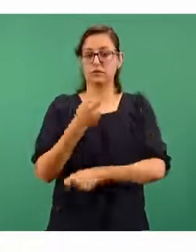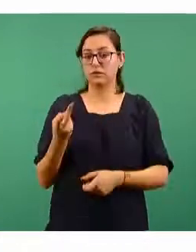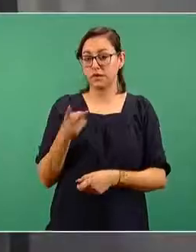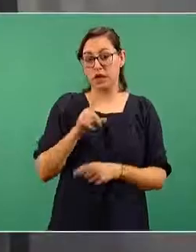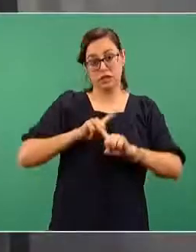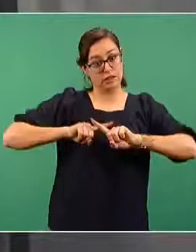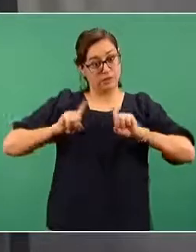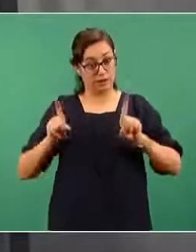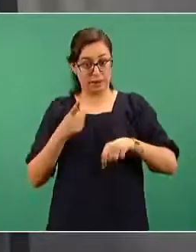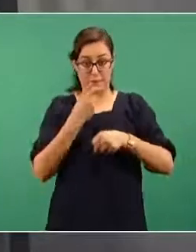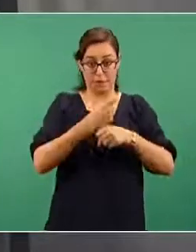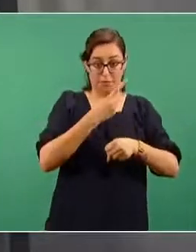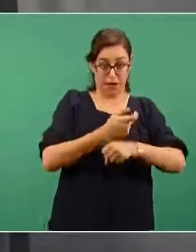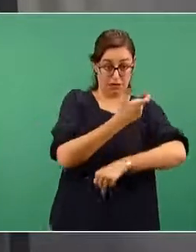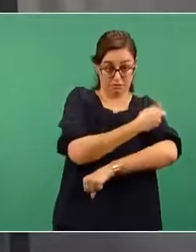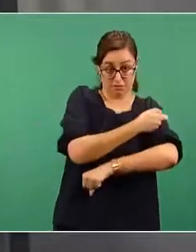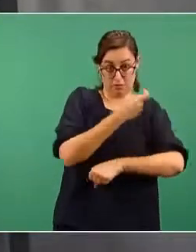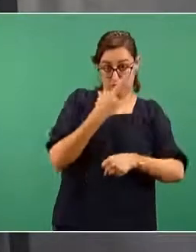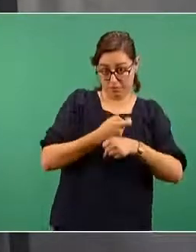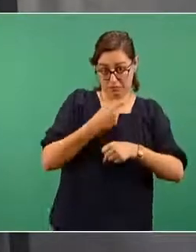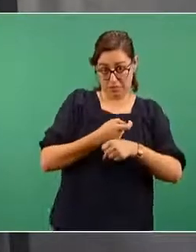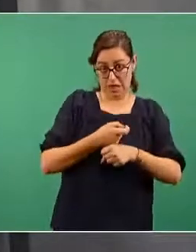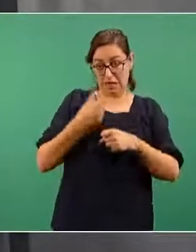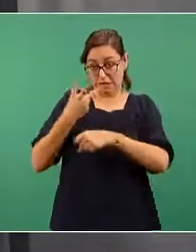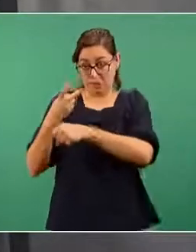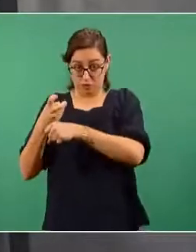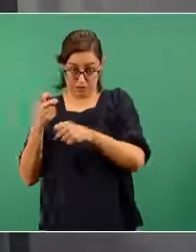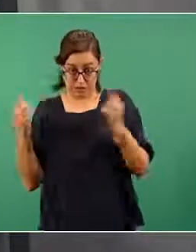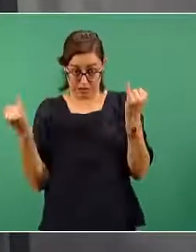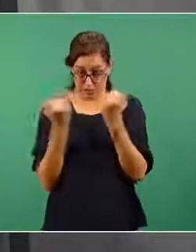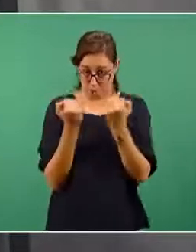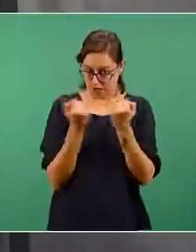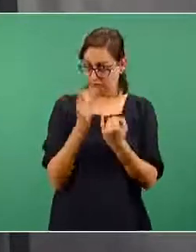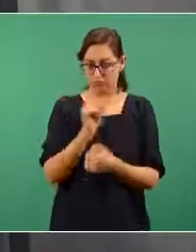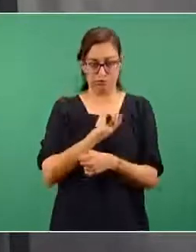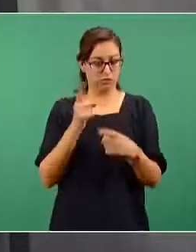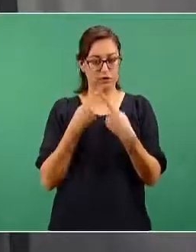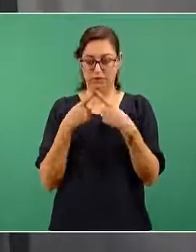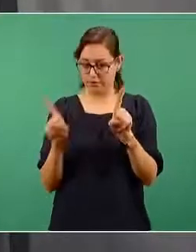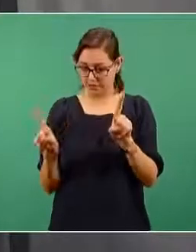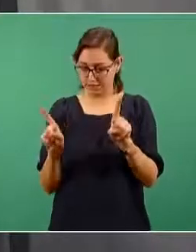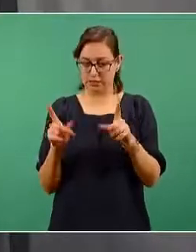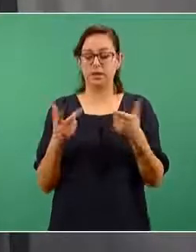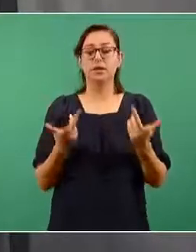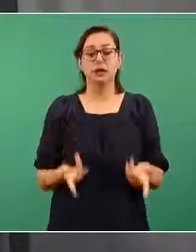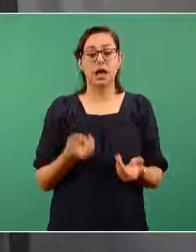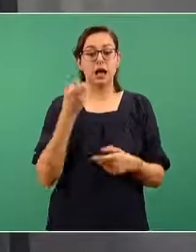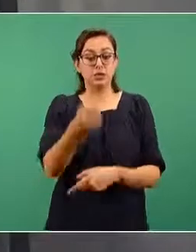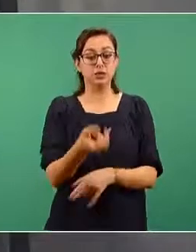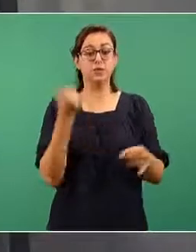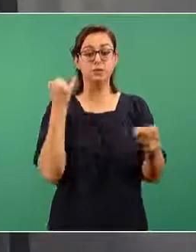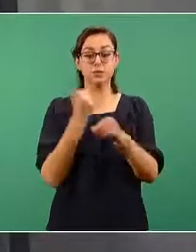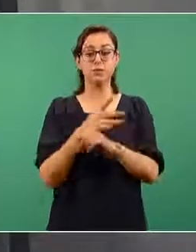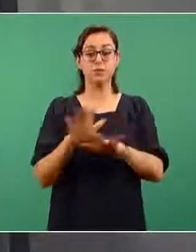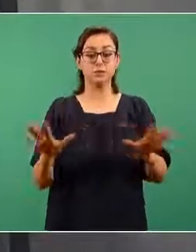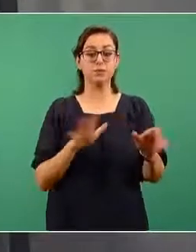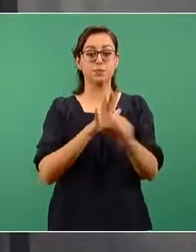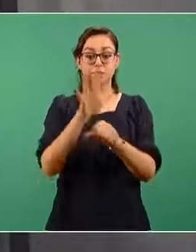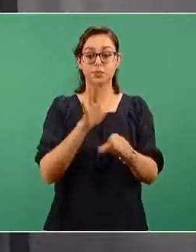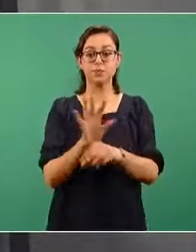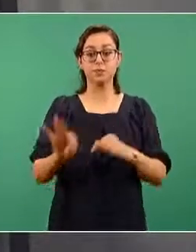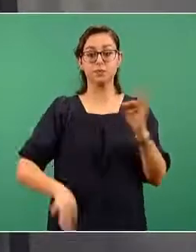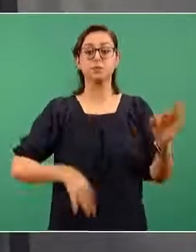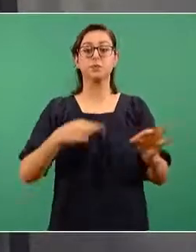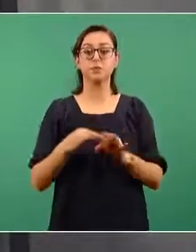turno del uso de la segunda dosis de Sputnik V. Esto es todo por ahora de información, y desde luego abiertos